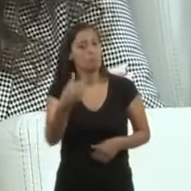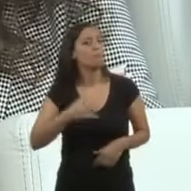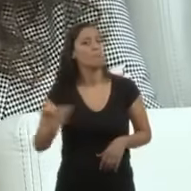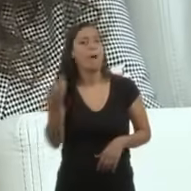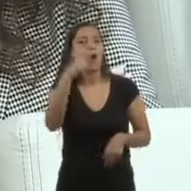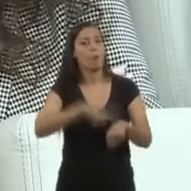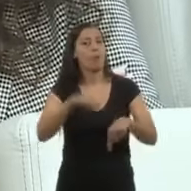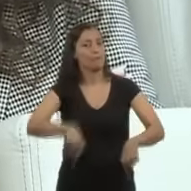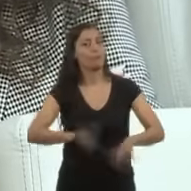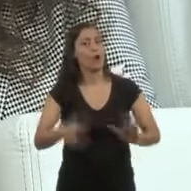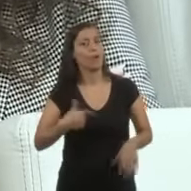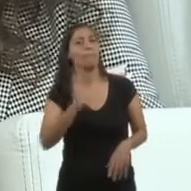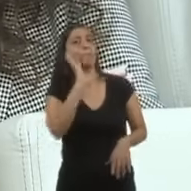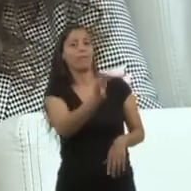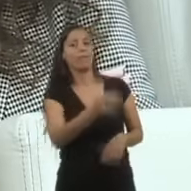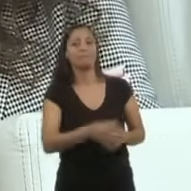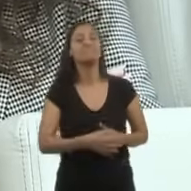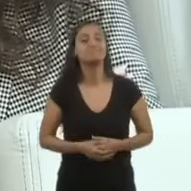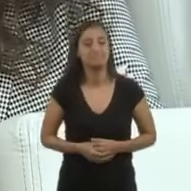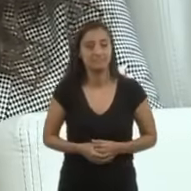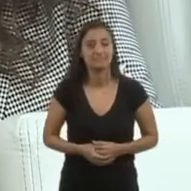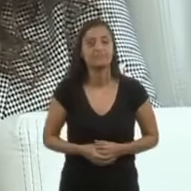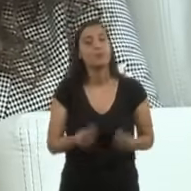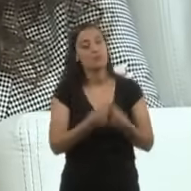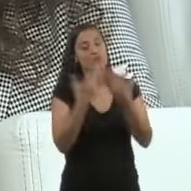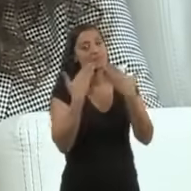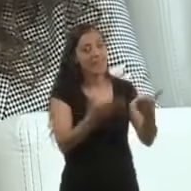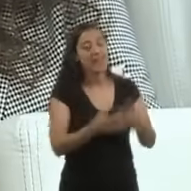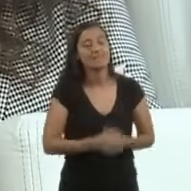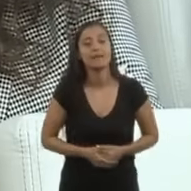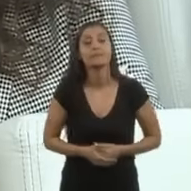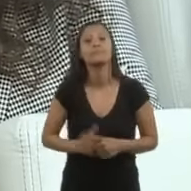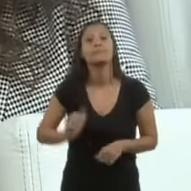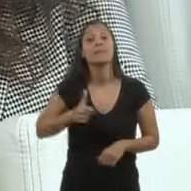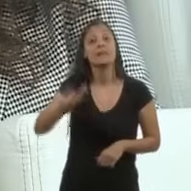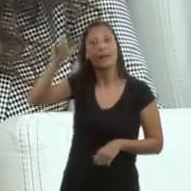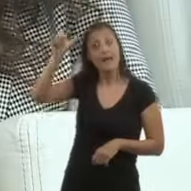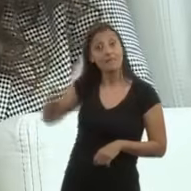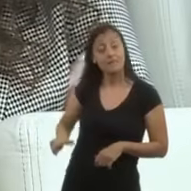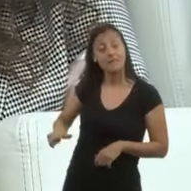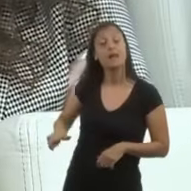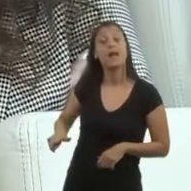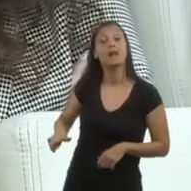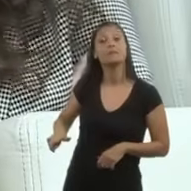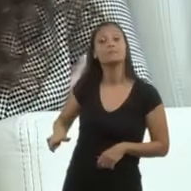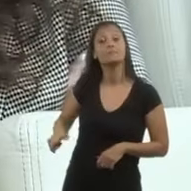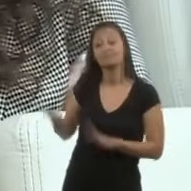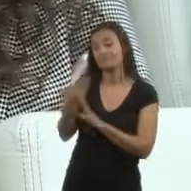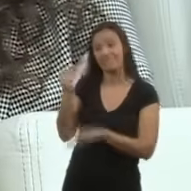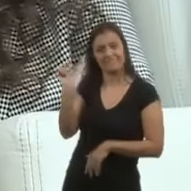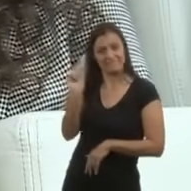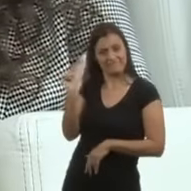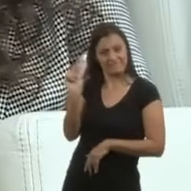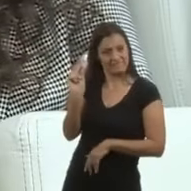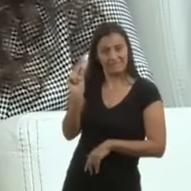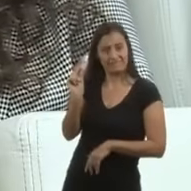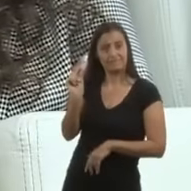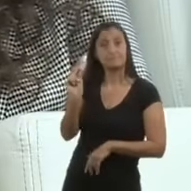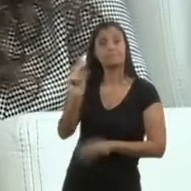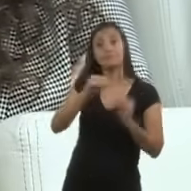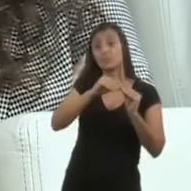momento me doy cuenta eh la canciller hace minutos